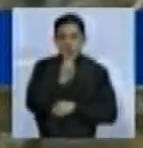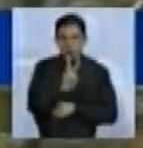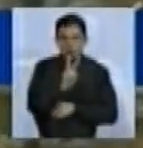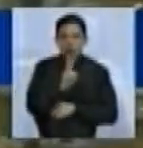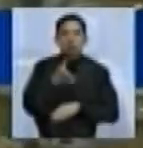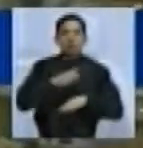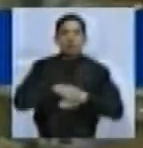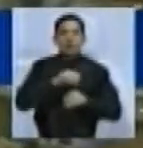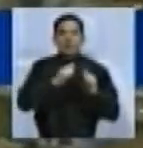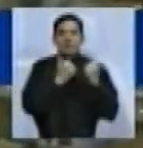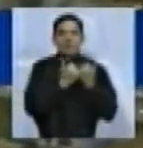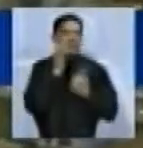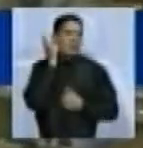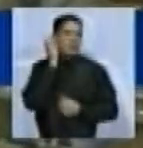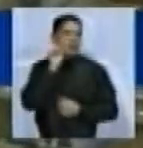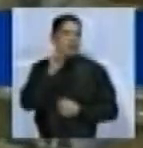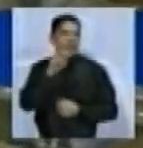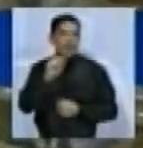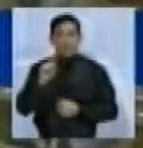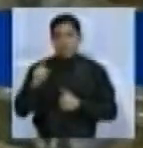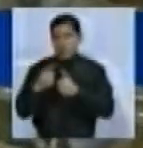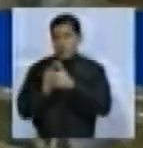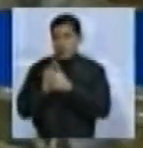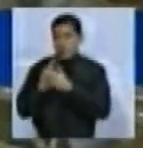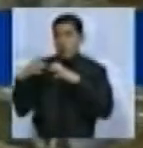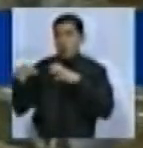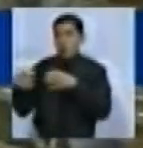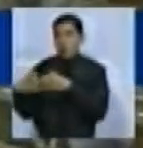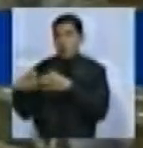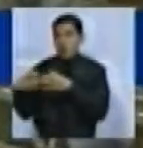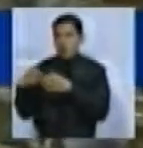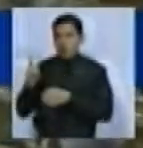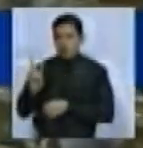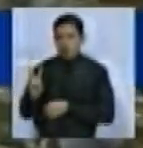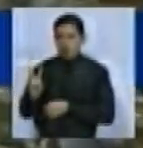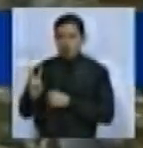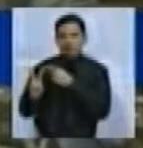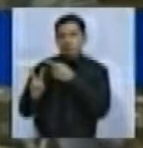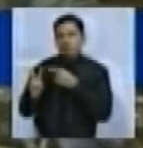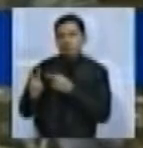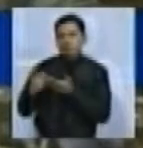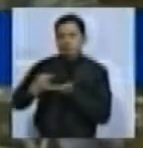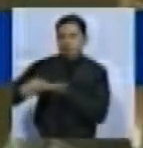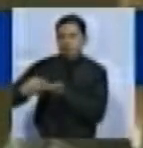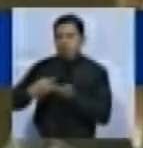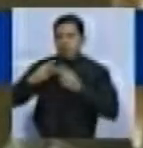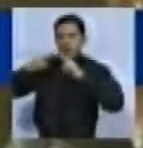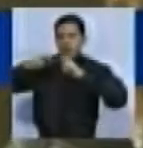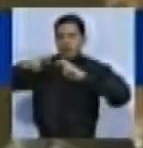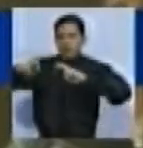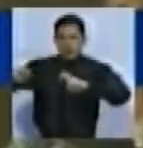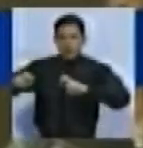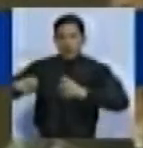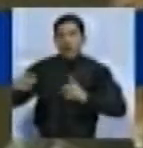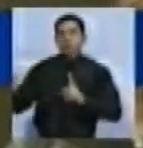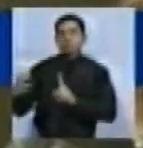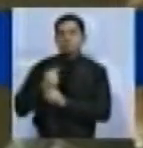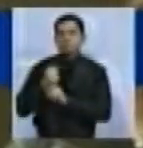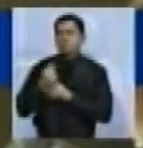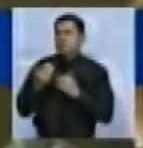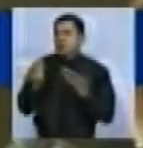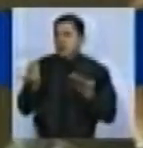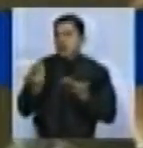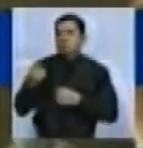Ana Galarza. El primero de ellos de la comisión multipartidista que realizó la investigación donde se contemplaba